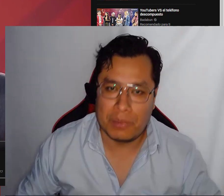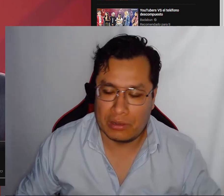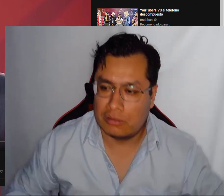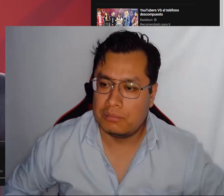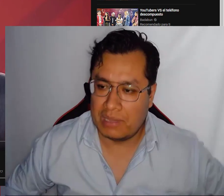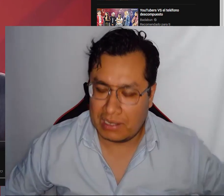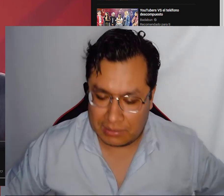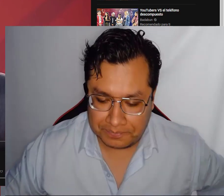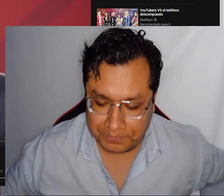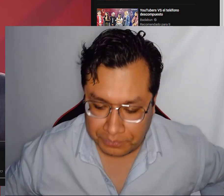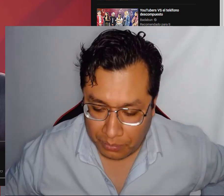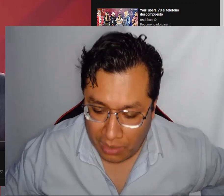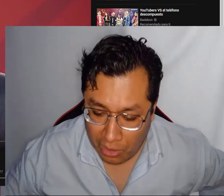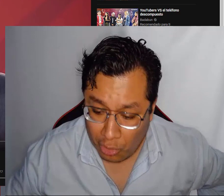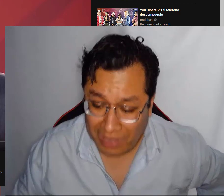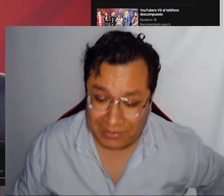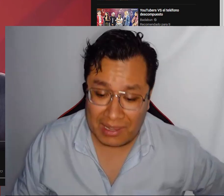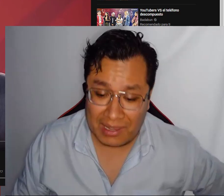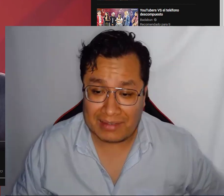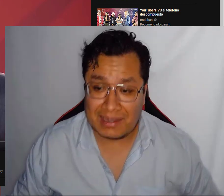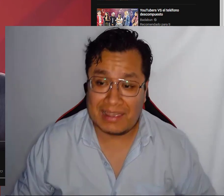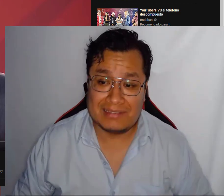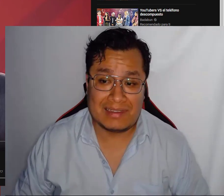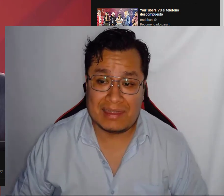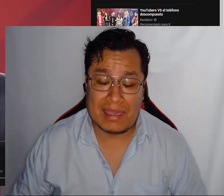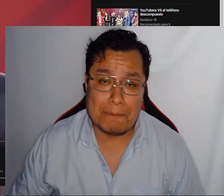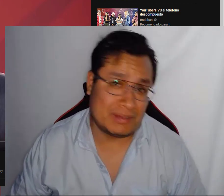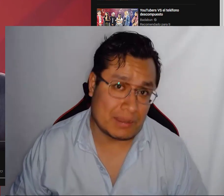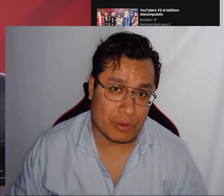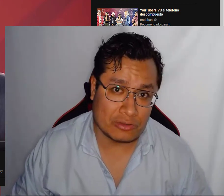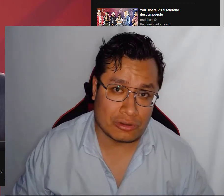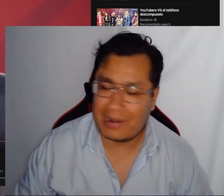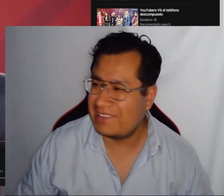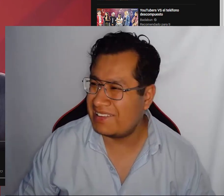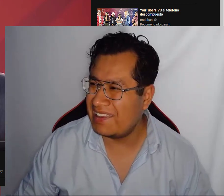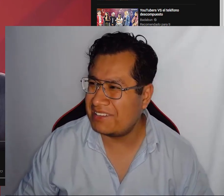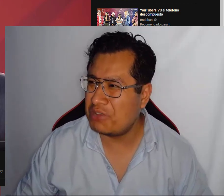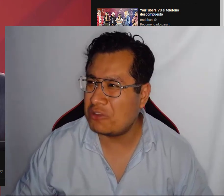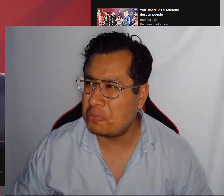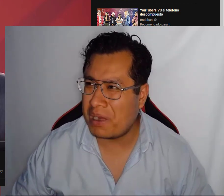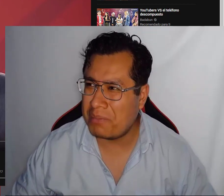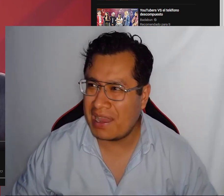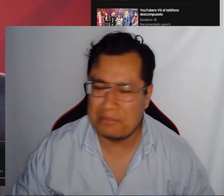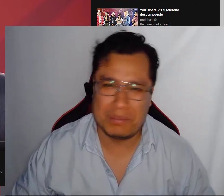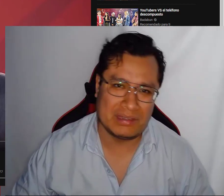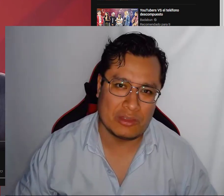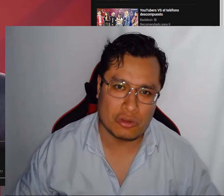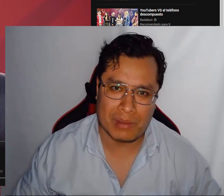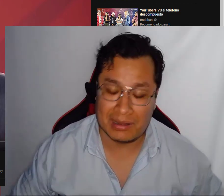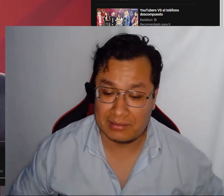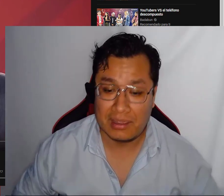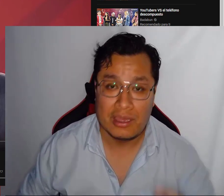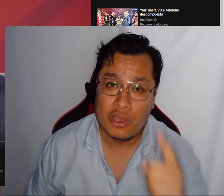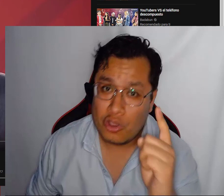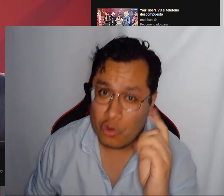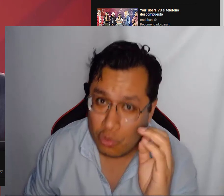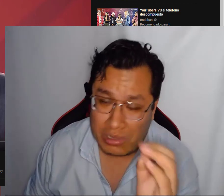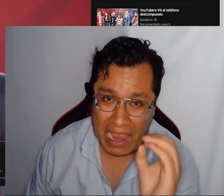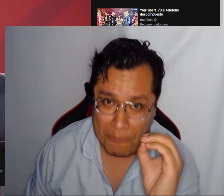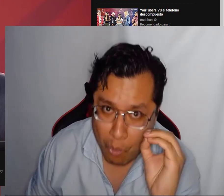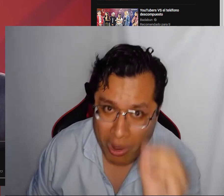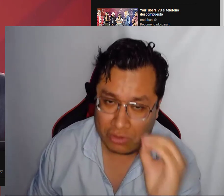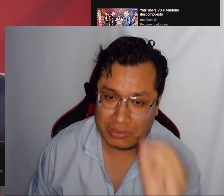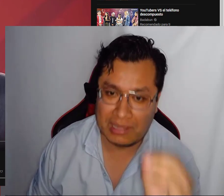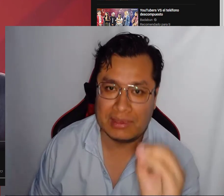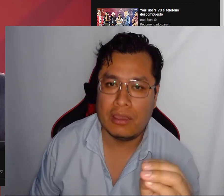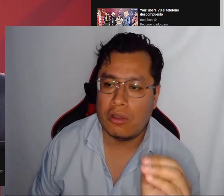vista es en mi opinión mira lo que se debe de hacer es empezar por las normales que tienen que ser una super mega limpieza las normales un